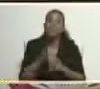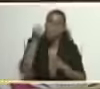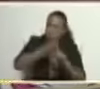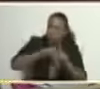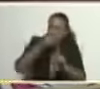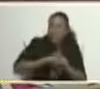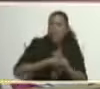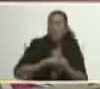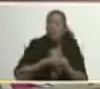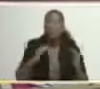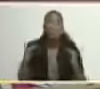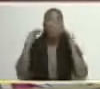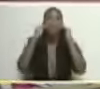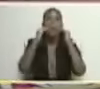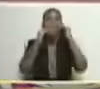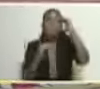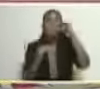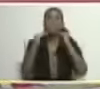luchando por la igualdad,